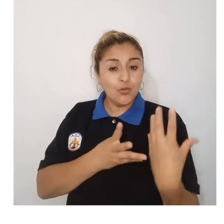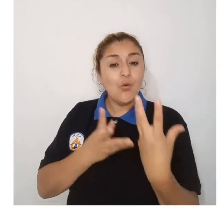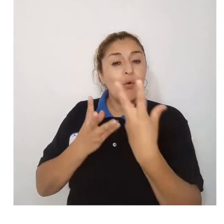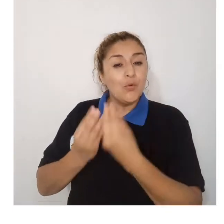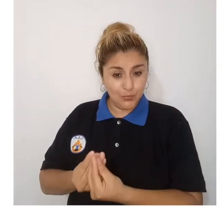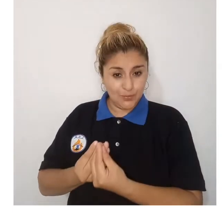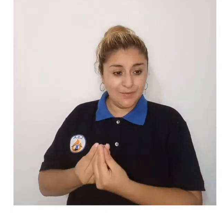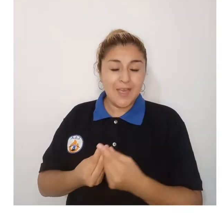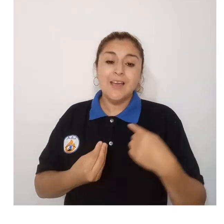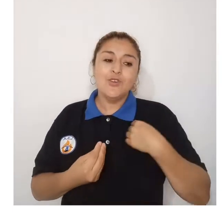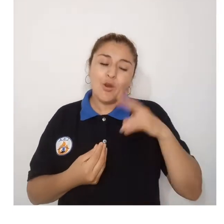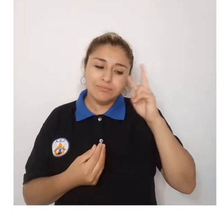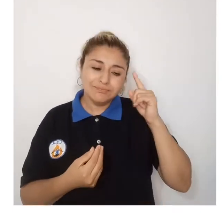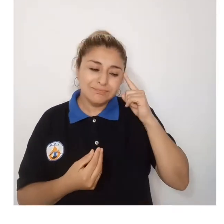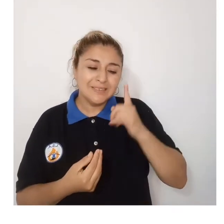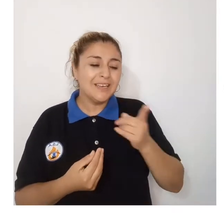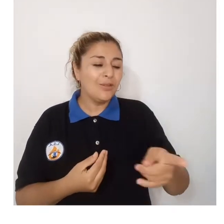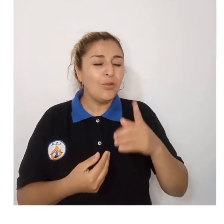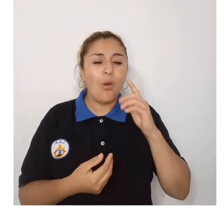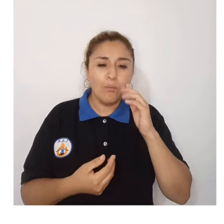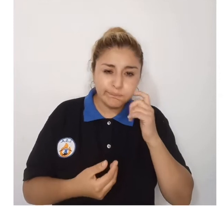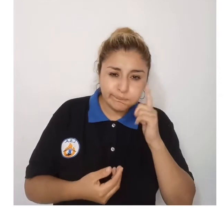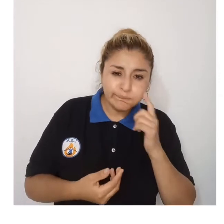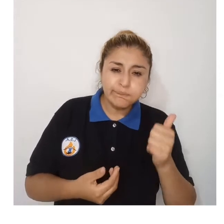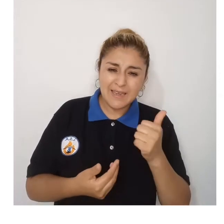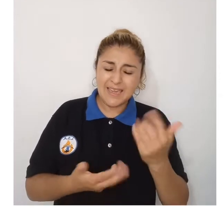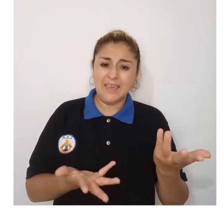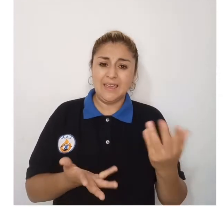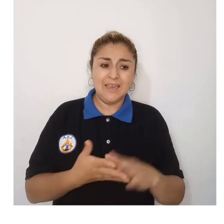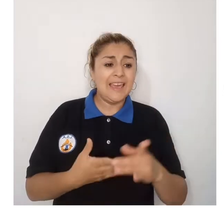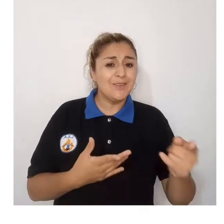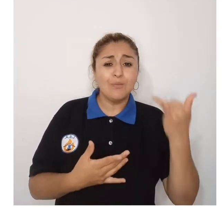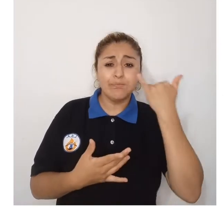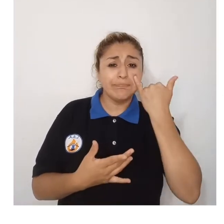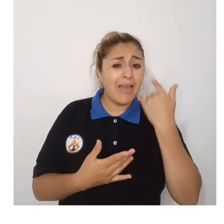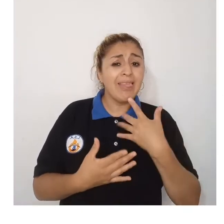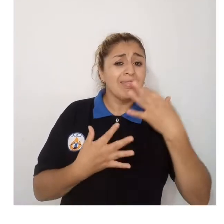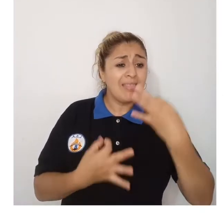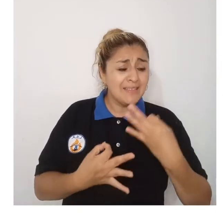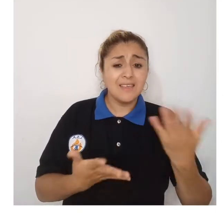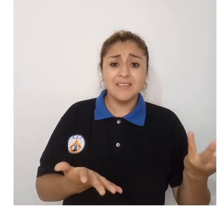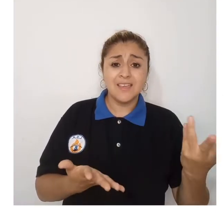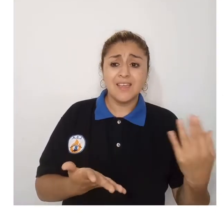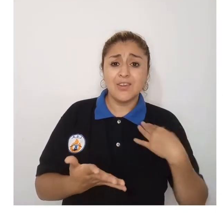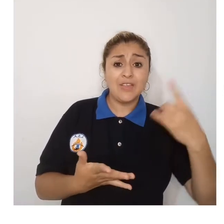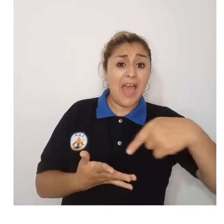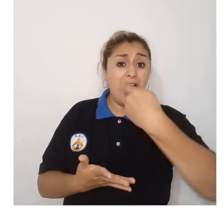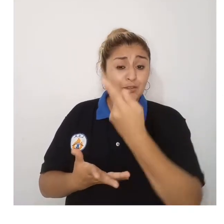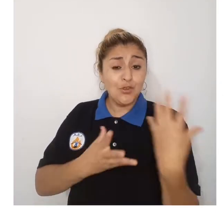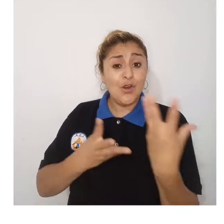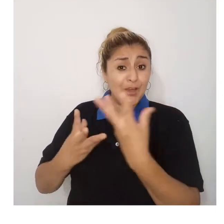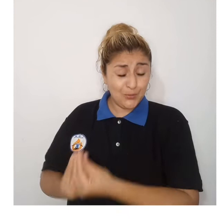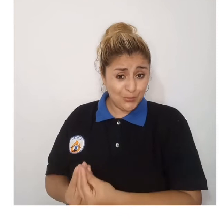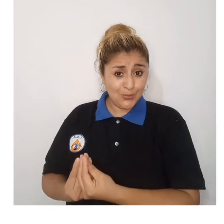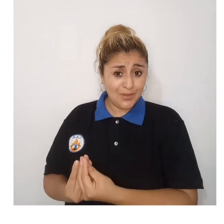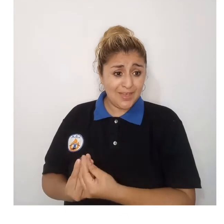porque si los gentiles han sido hechos participantes de sus bienes espirituales deben también ellos administrarlos